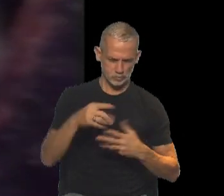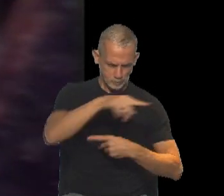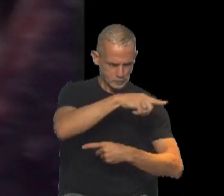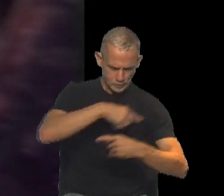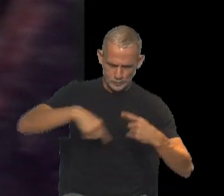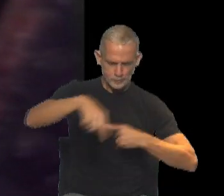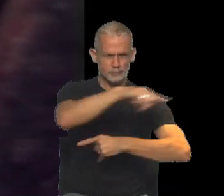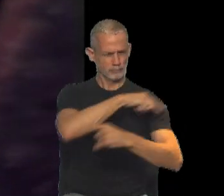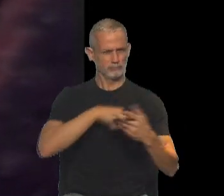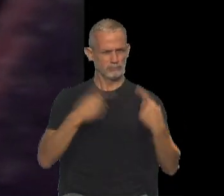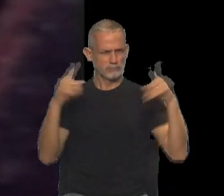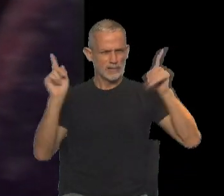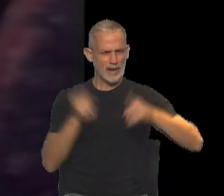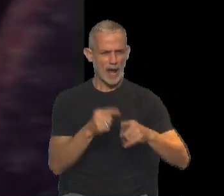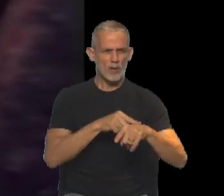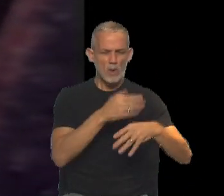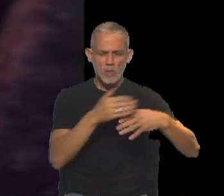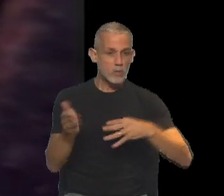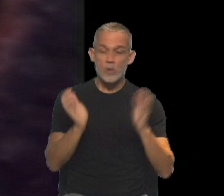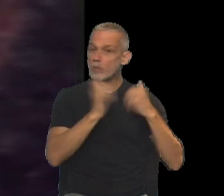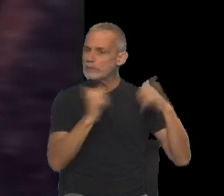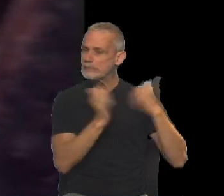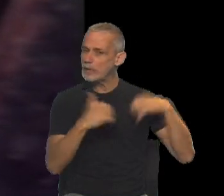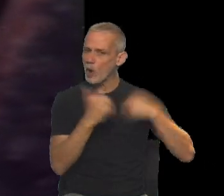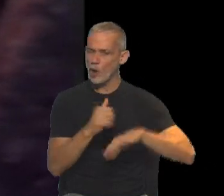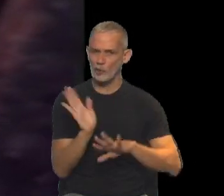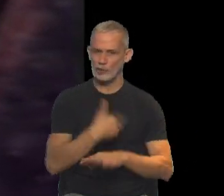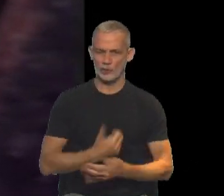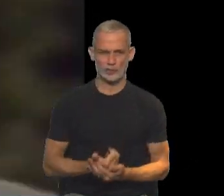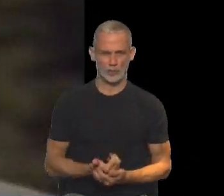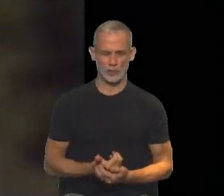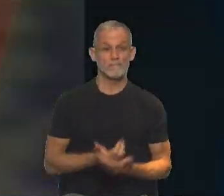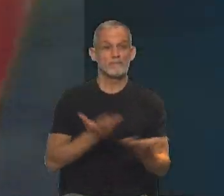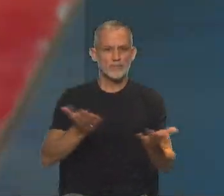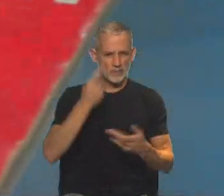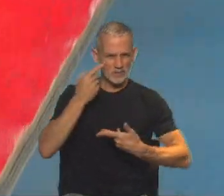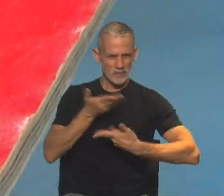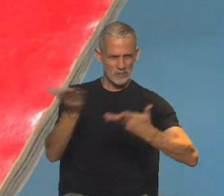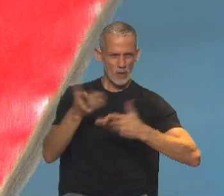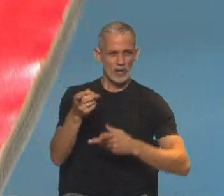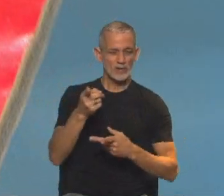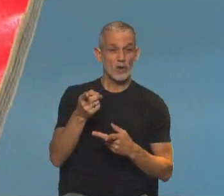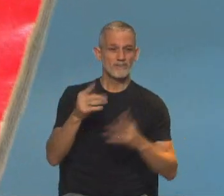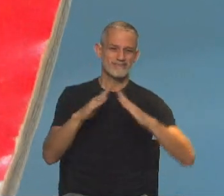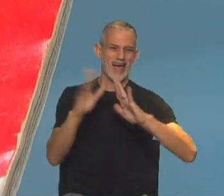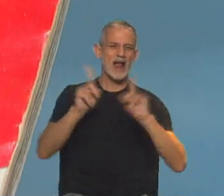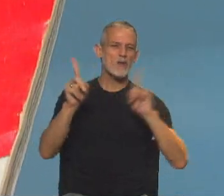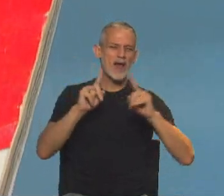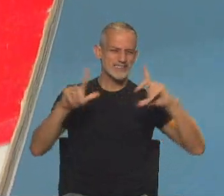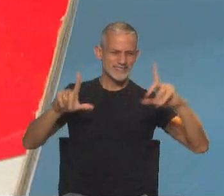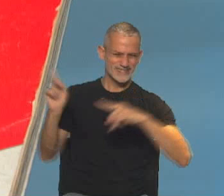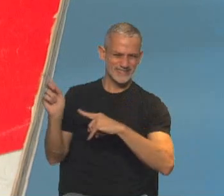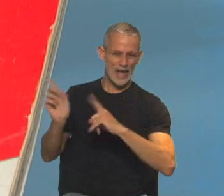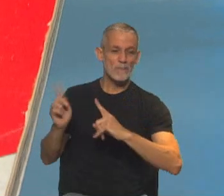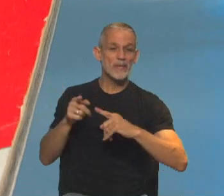es muy llamativo todo ese proceso de ocultamiento, ¿no? Celina, mira, estamos compartiendo junto con ustedes también en casa algunas de las imágenes de